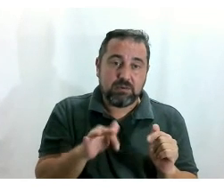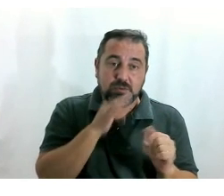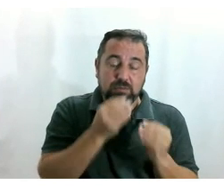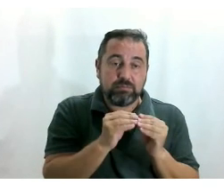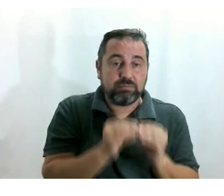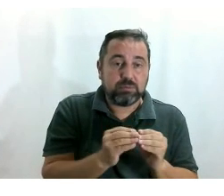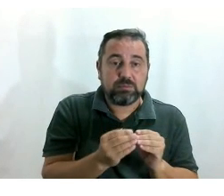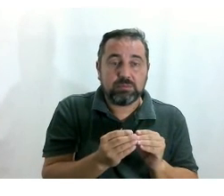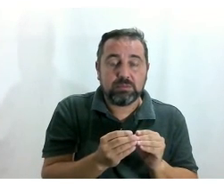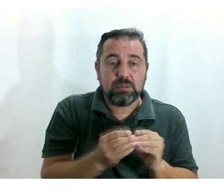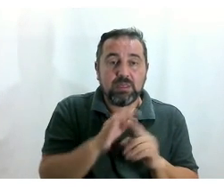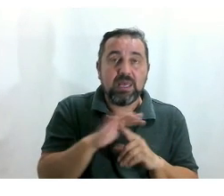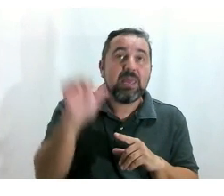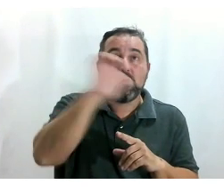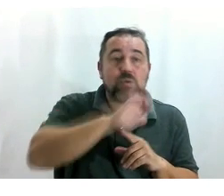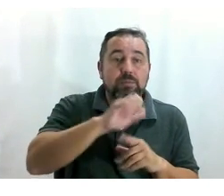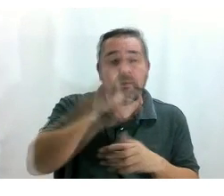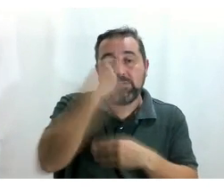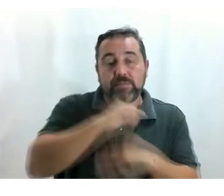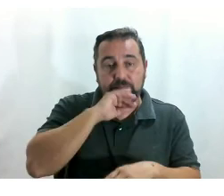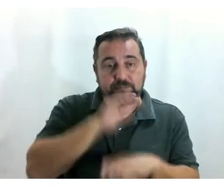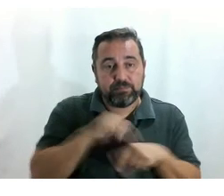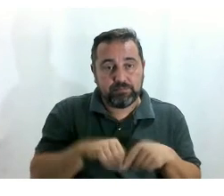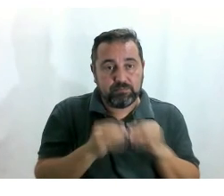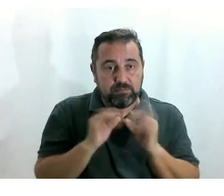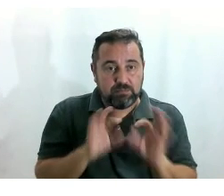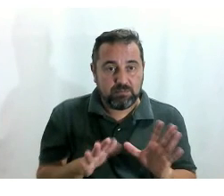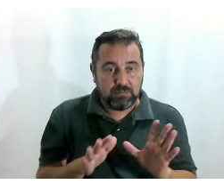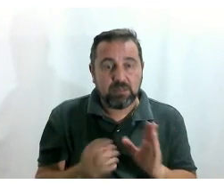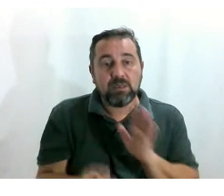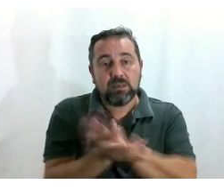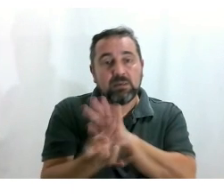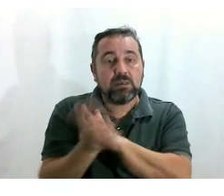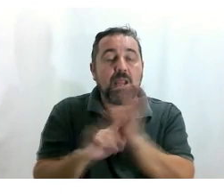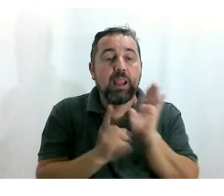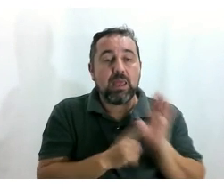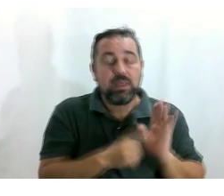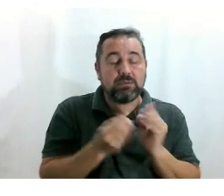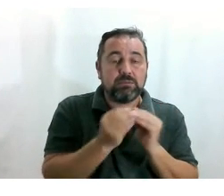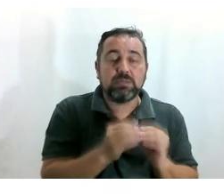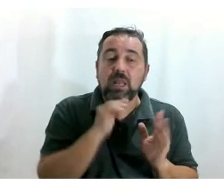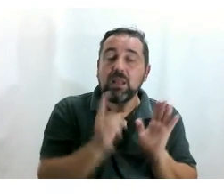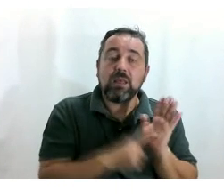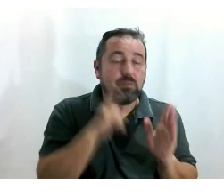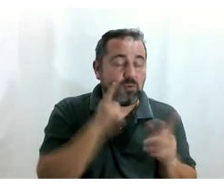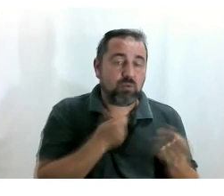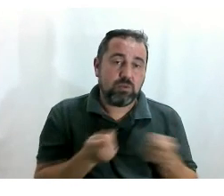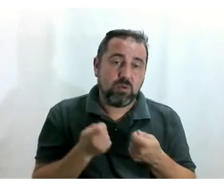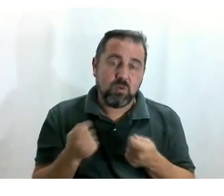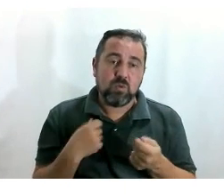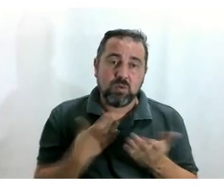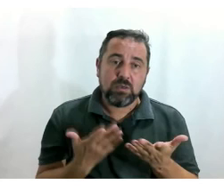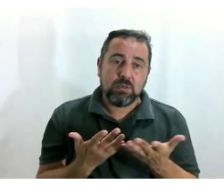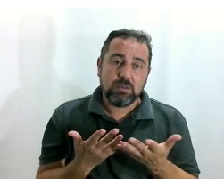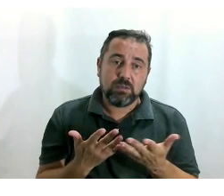que se aplique a nivel europeo. Lógicamente se surgirán leyes, si no existen ya leyes que regulen esta